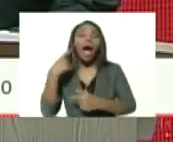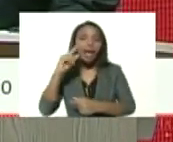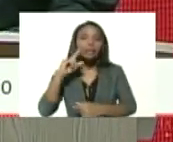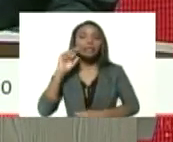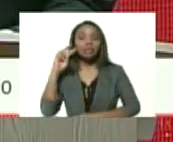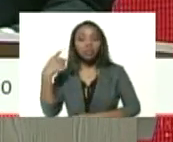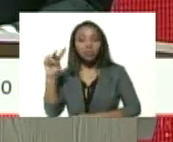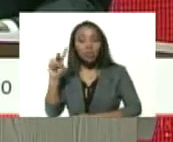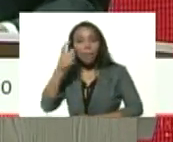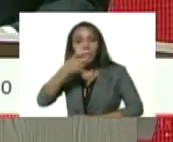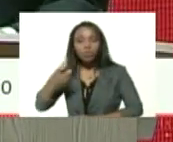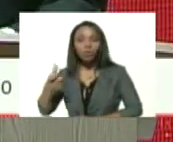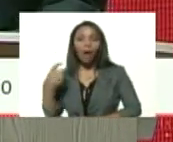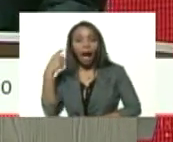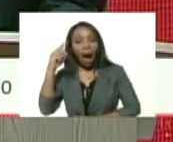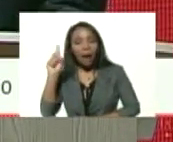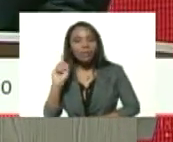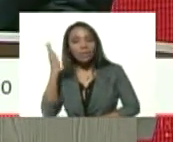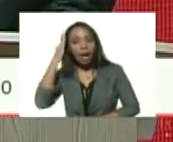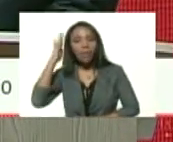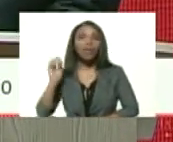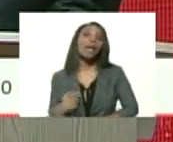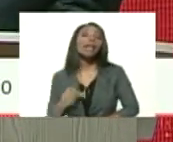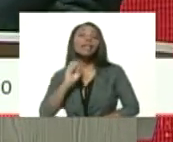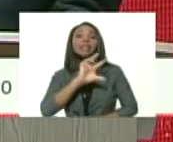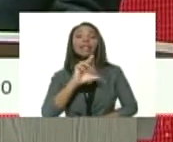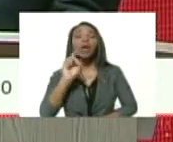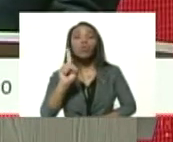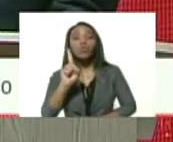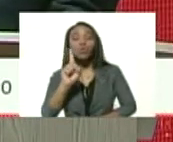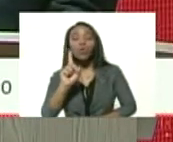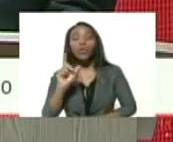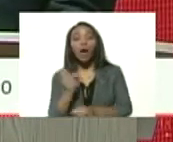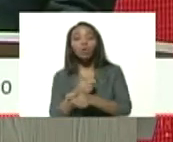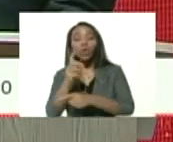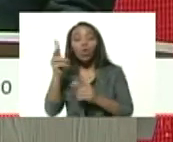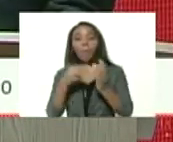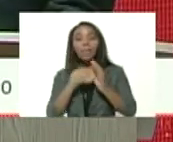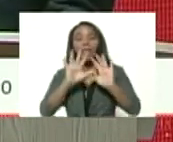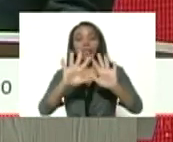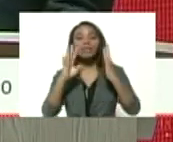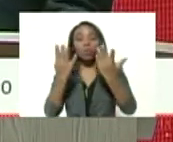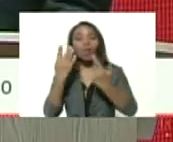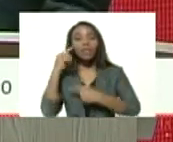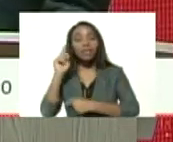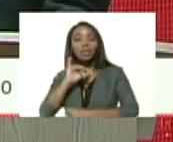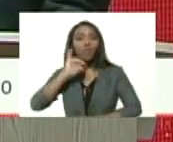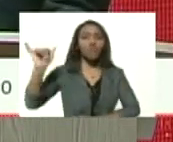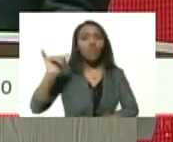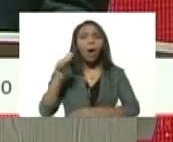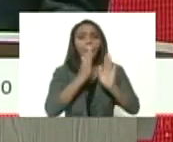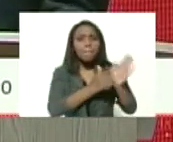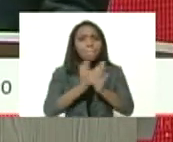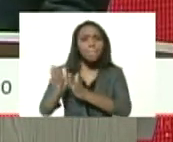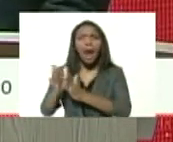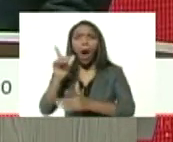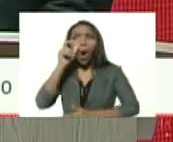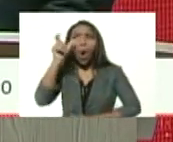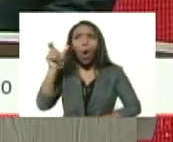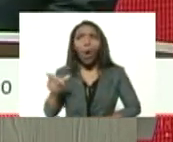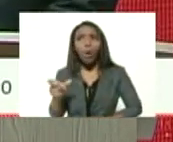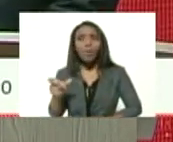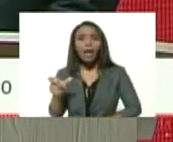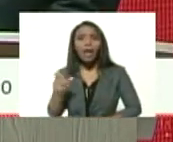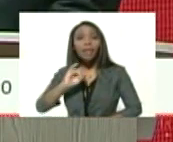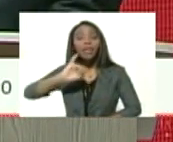testimonio. El 31 de agosto de 2019 denunciamos un plan de Cliver Alcalá, de